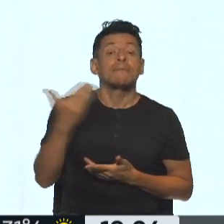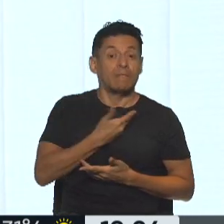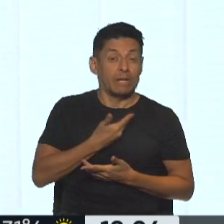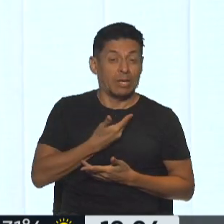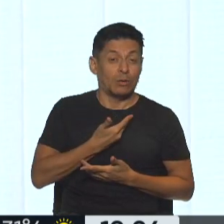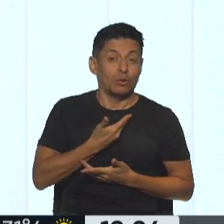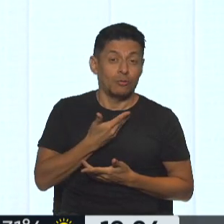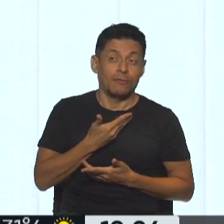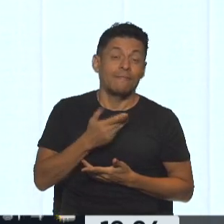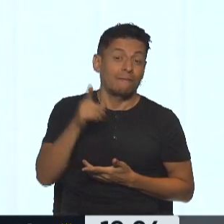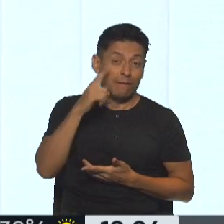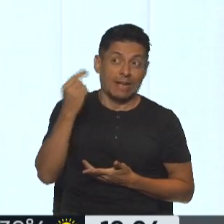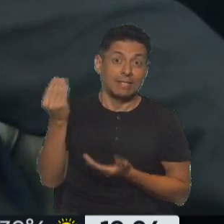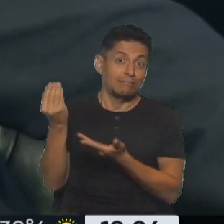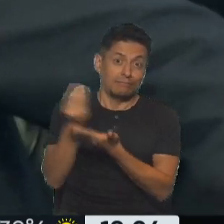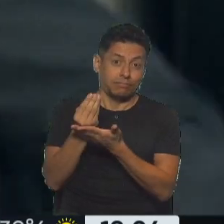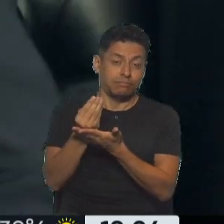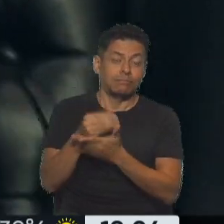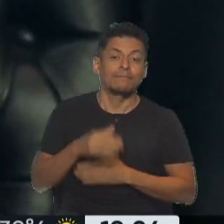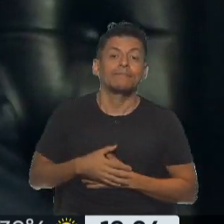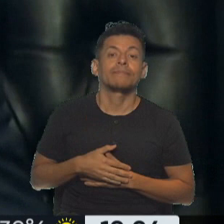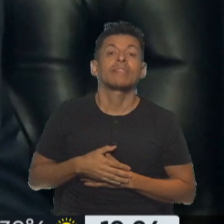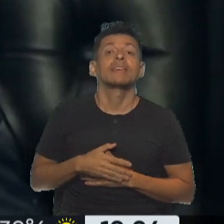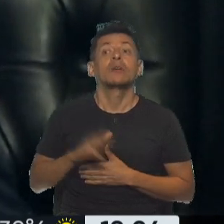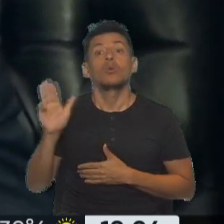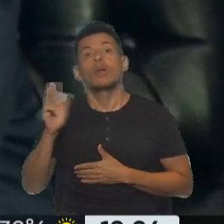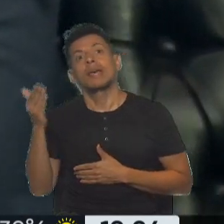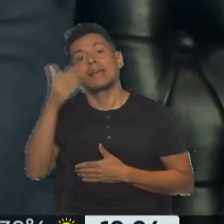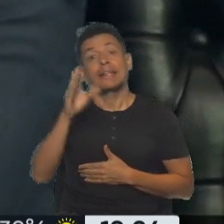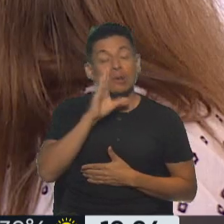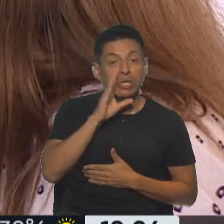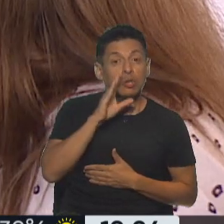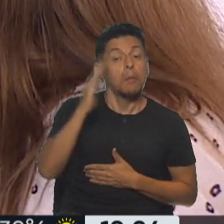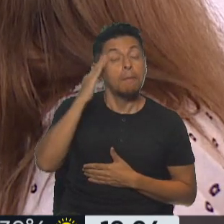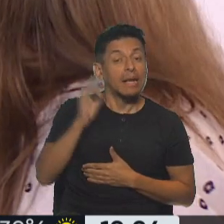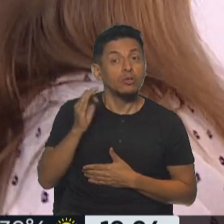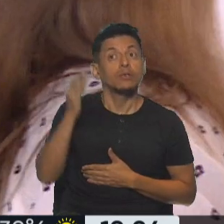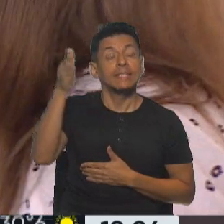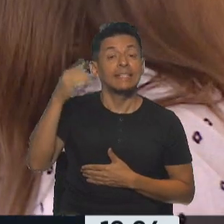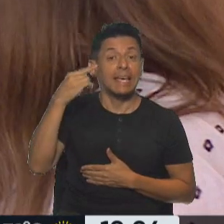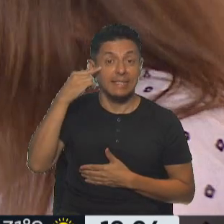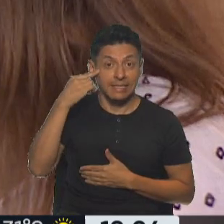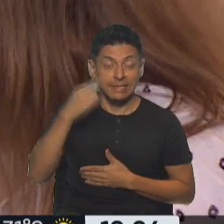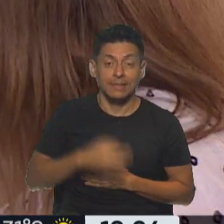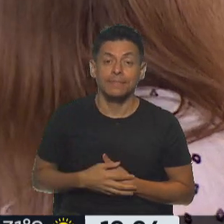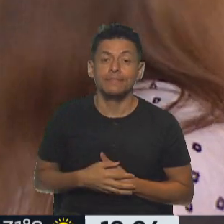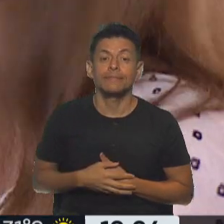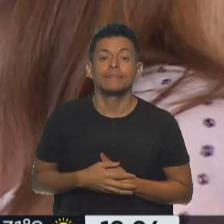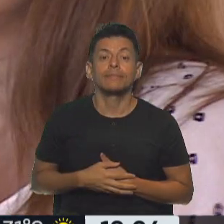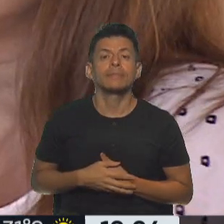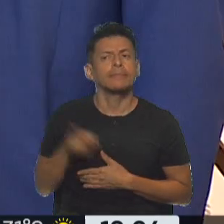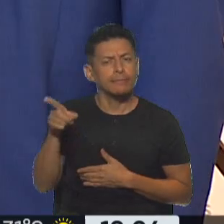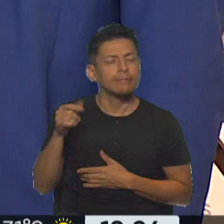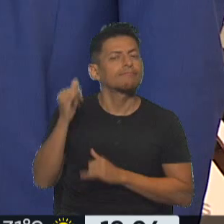febrero, el presidente Lula irá a Estados Unidos y en marzo irá a China. Y él hizo